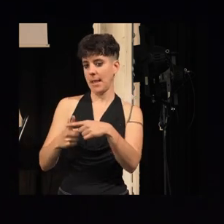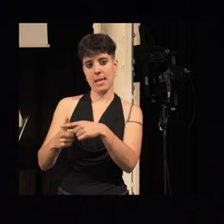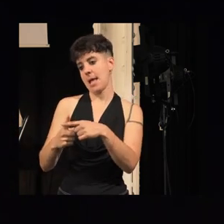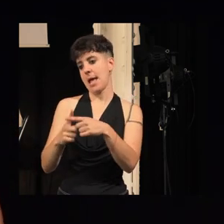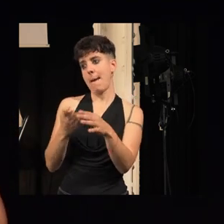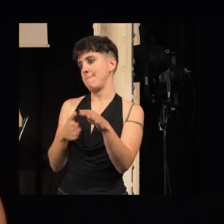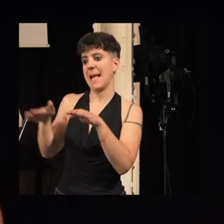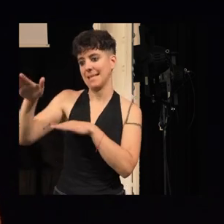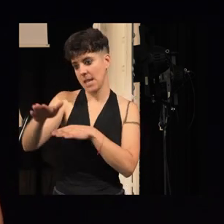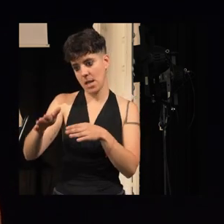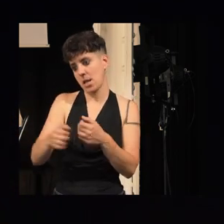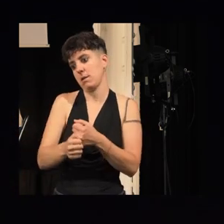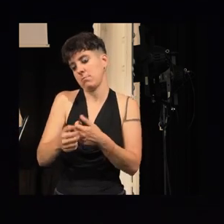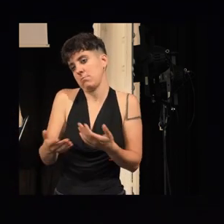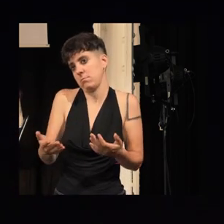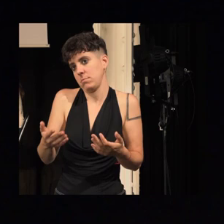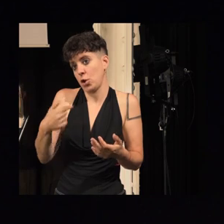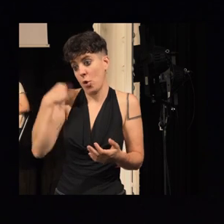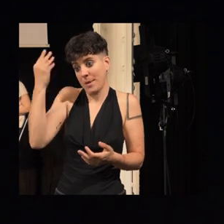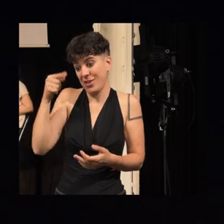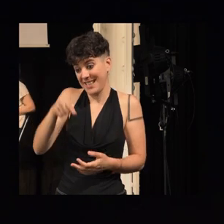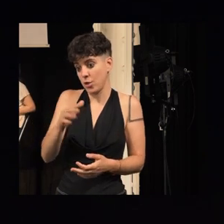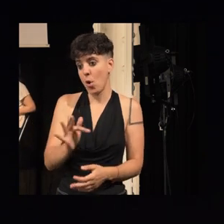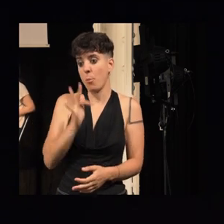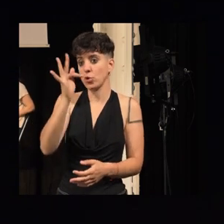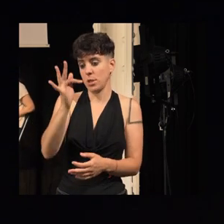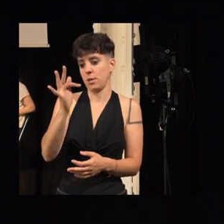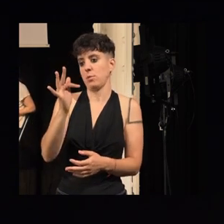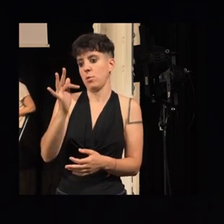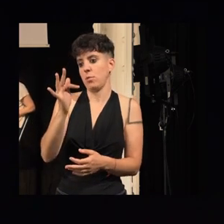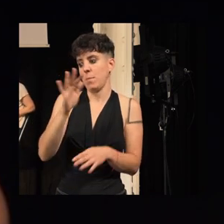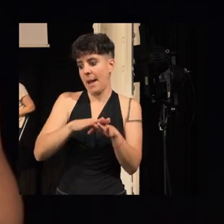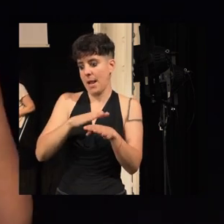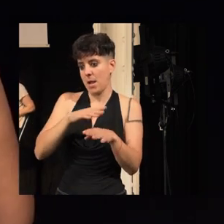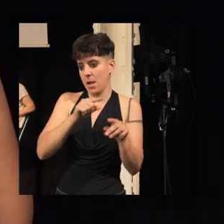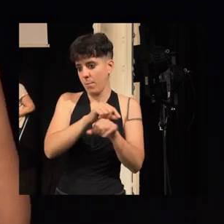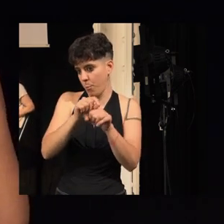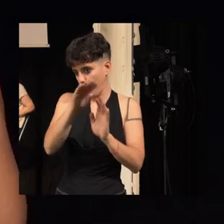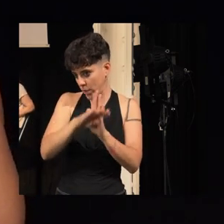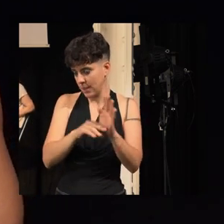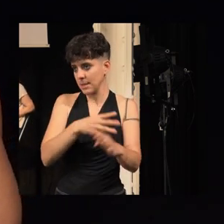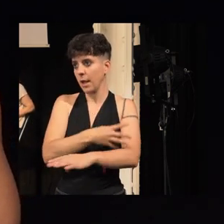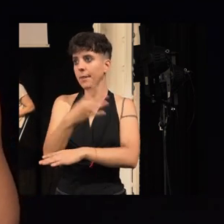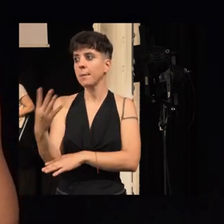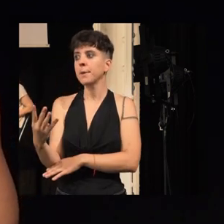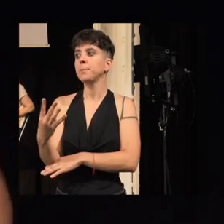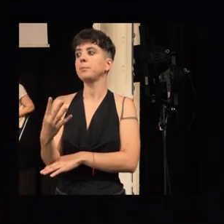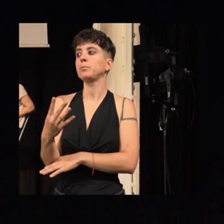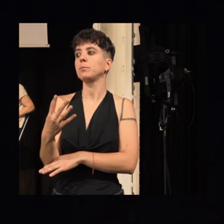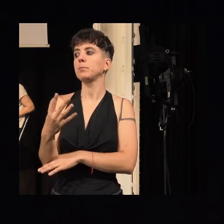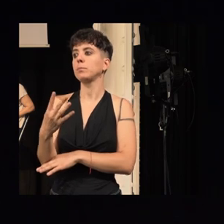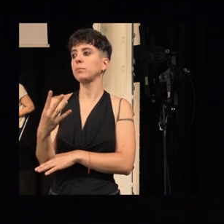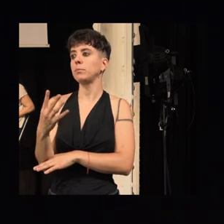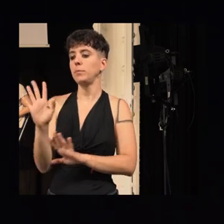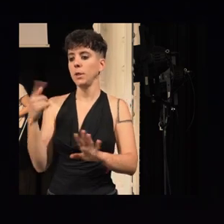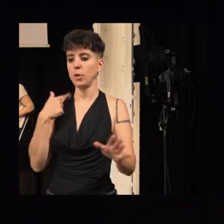También creo que eso será positivo para las políticas LGTB. A